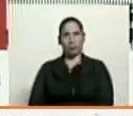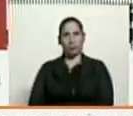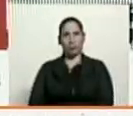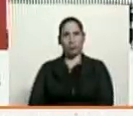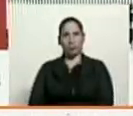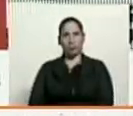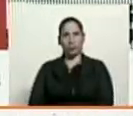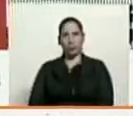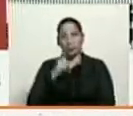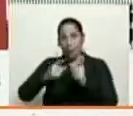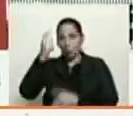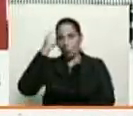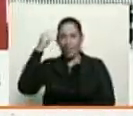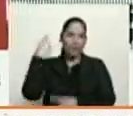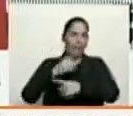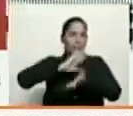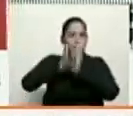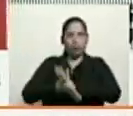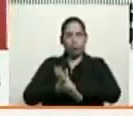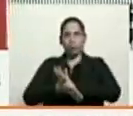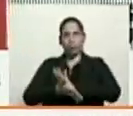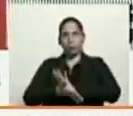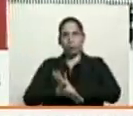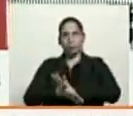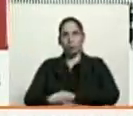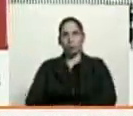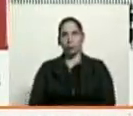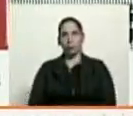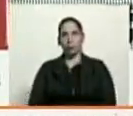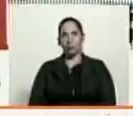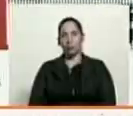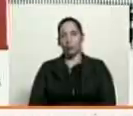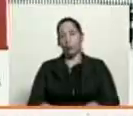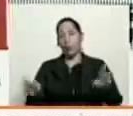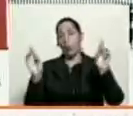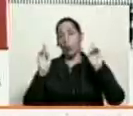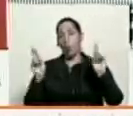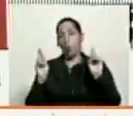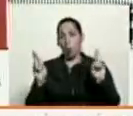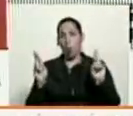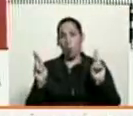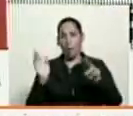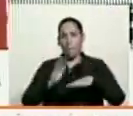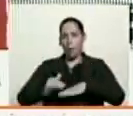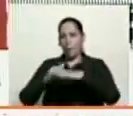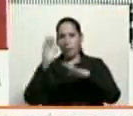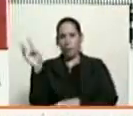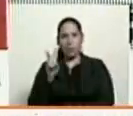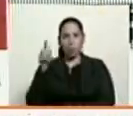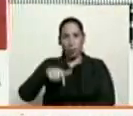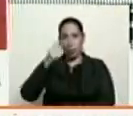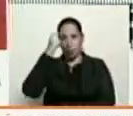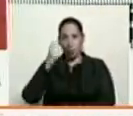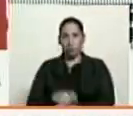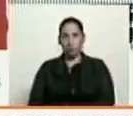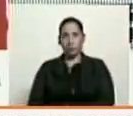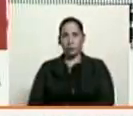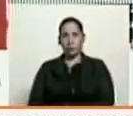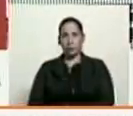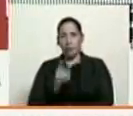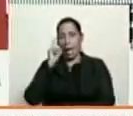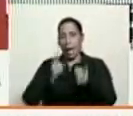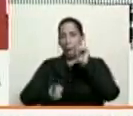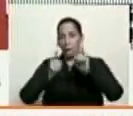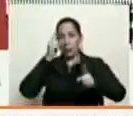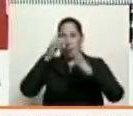O sea, algún día eso tiene que acabarse, pues. Tiene que acabarse. Y ojalá, pues, lo que está ocurriendo en Venezuela hoy día. Mira, a pesar de